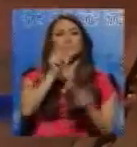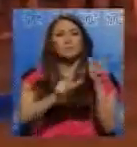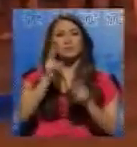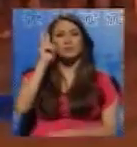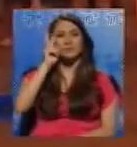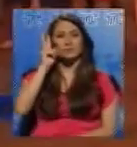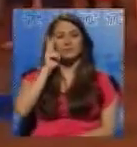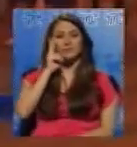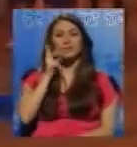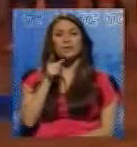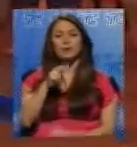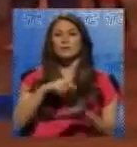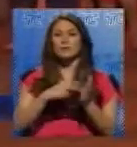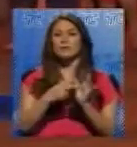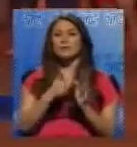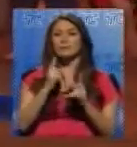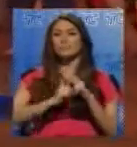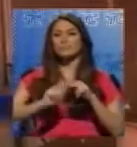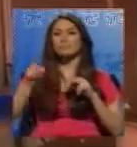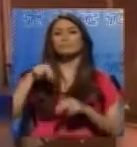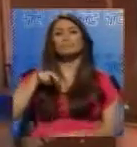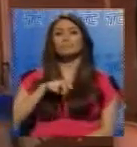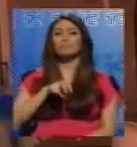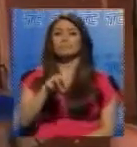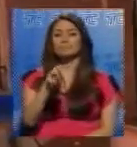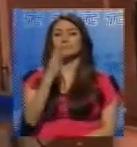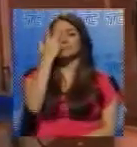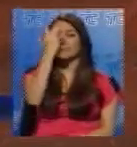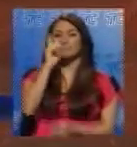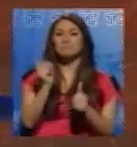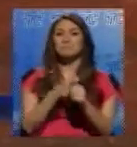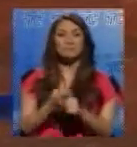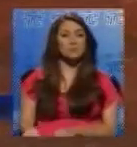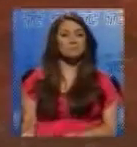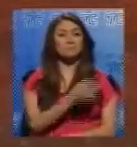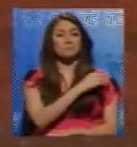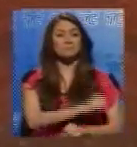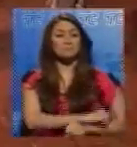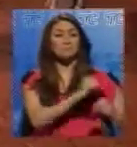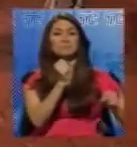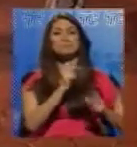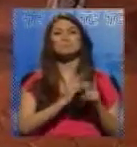los sospechosos que habrían huido a pie luego de lanzar las bombas